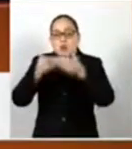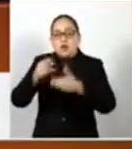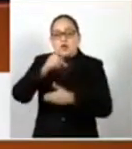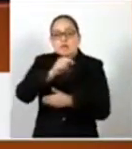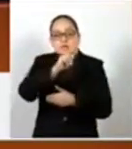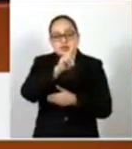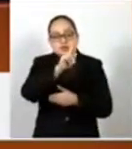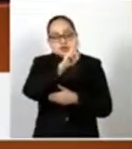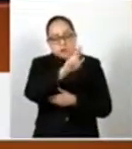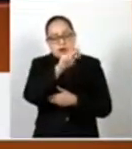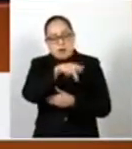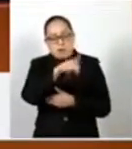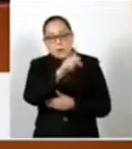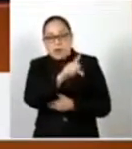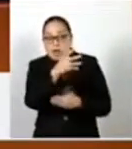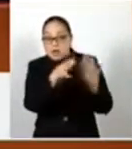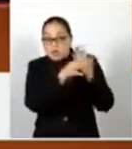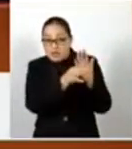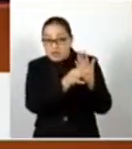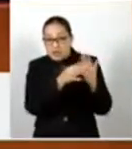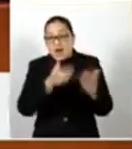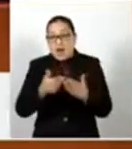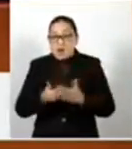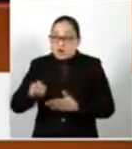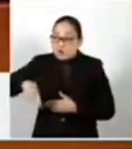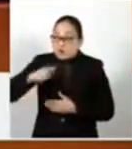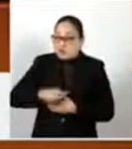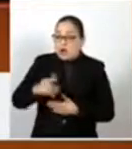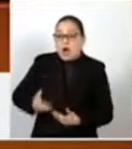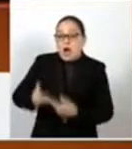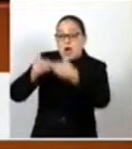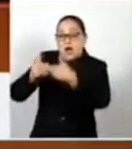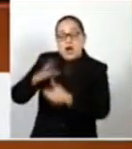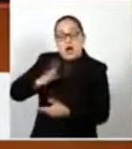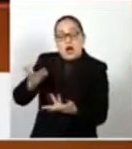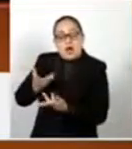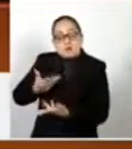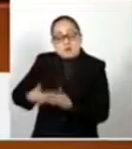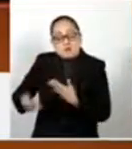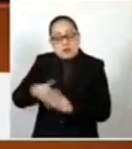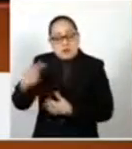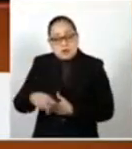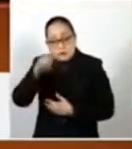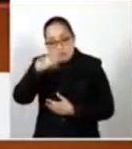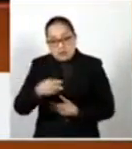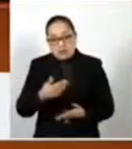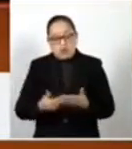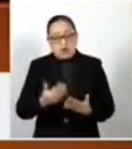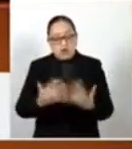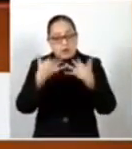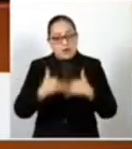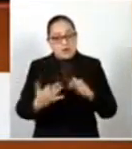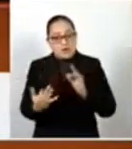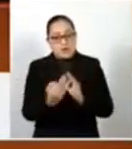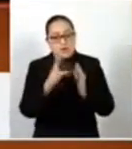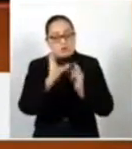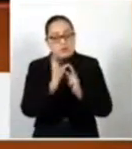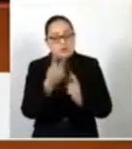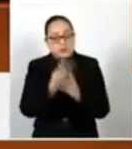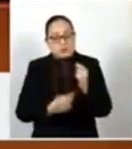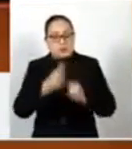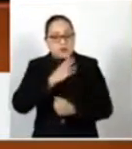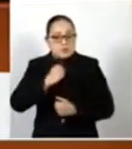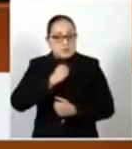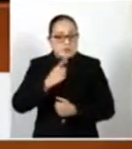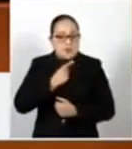Trump y lo estamos pagando. Hoy, ante esta comisión permanente, presentamos una iniciativa que busca garantizar